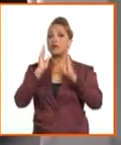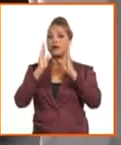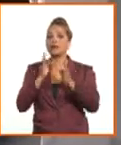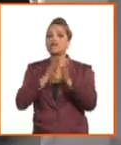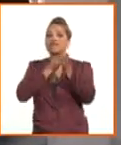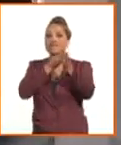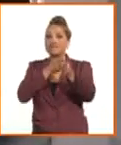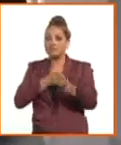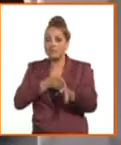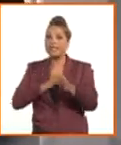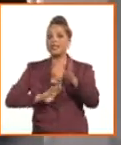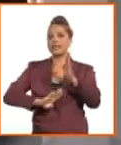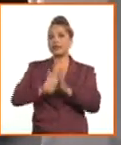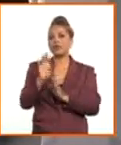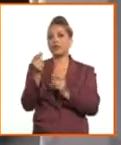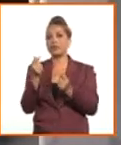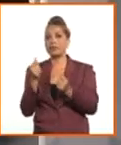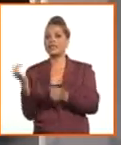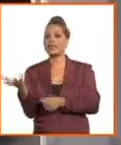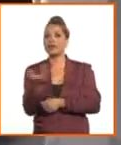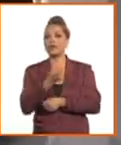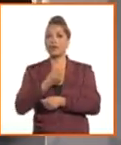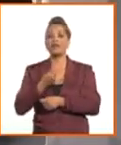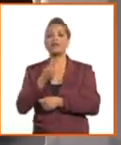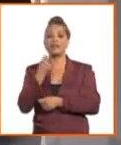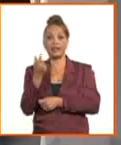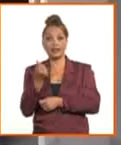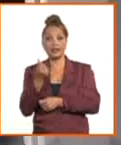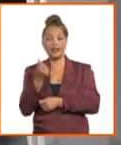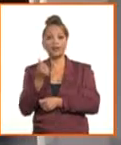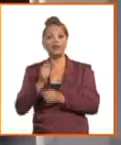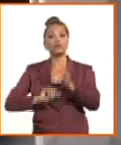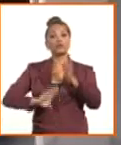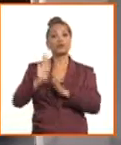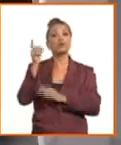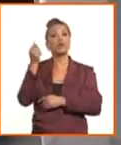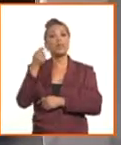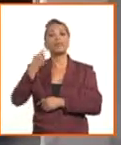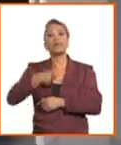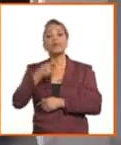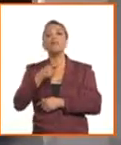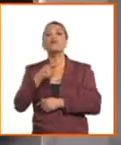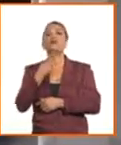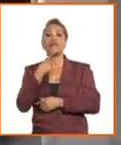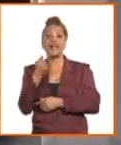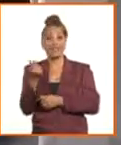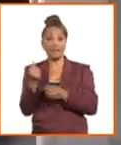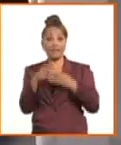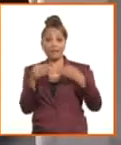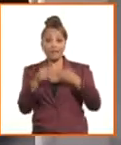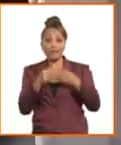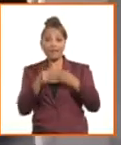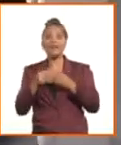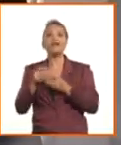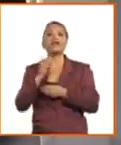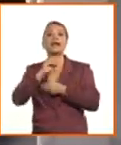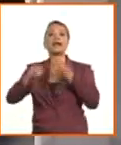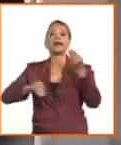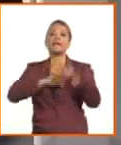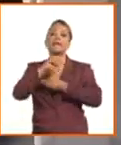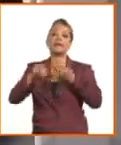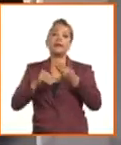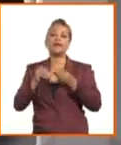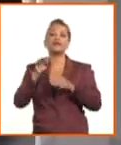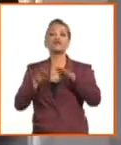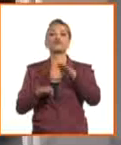desarrollo de la economía y la recuperación de la economía, tenemos que buscar la manera de captar esas divisas e invertirlas en función de la sostenibilidad